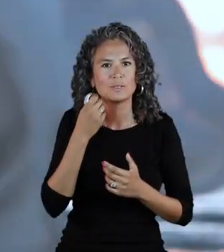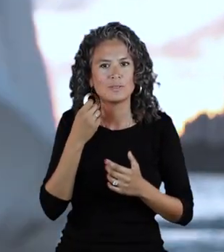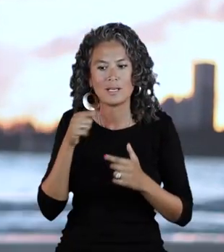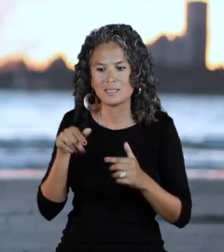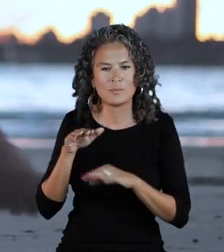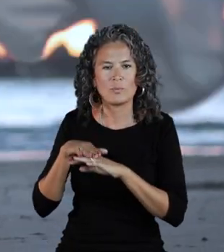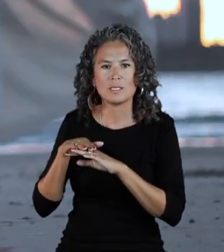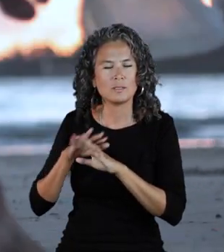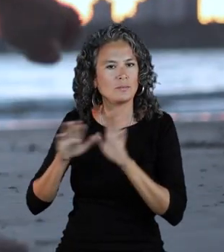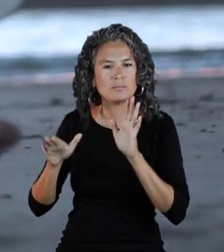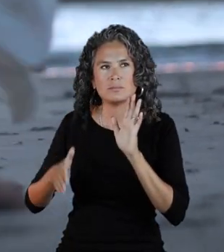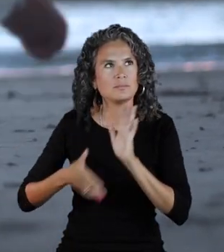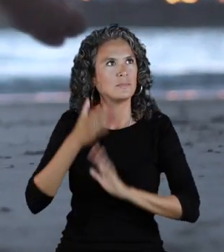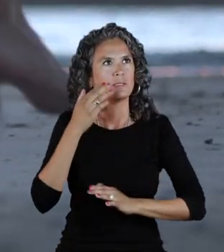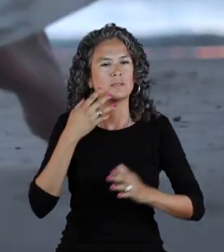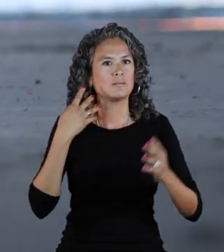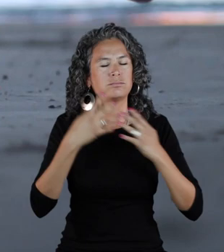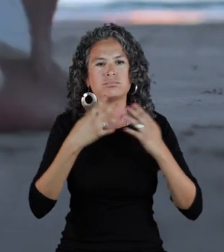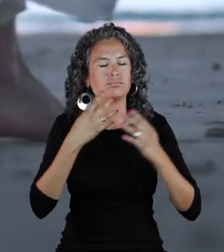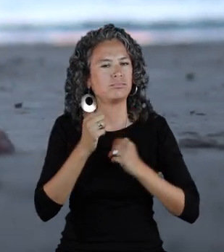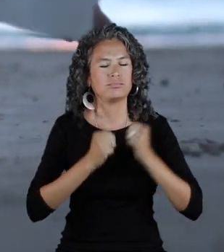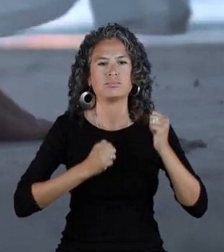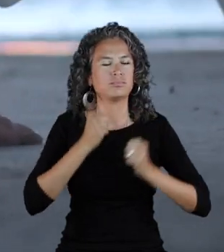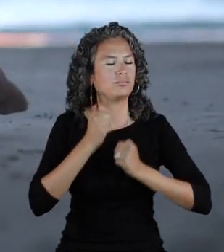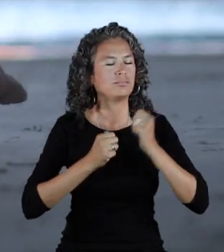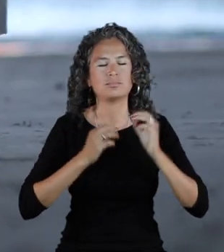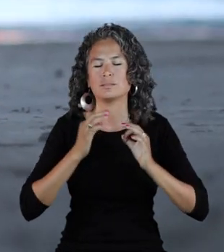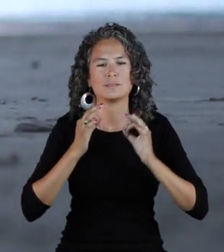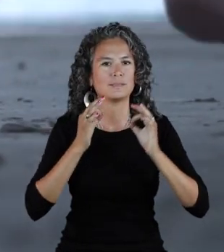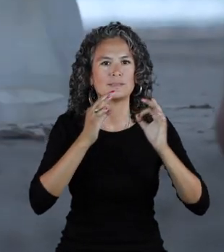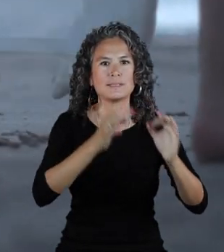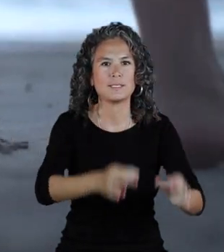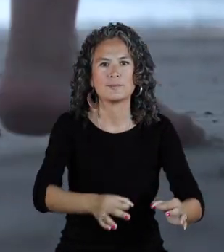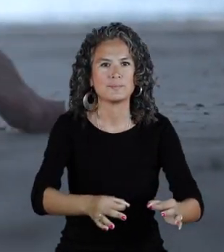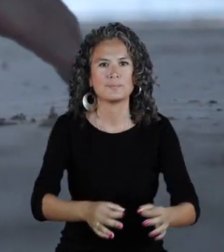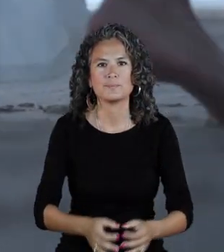Y después de ahí salir corriendo para llegar.